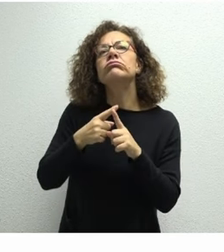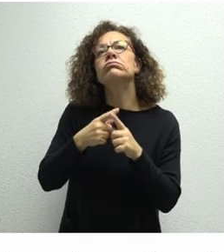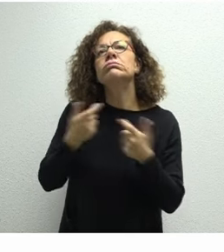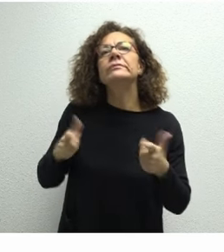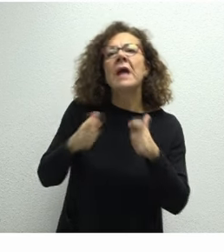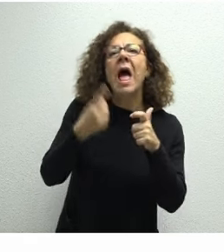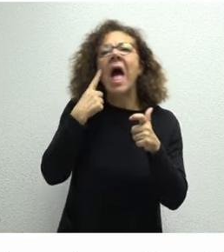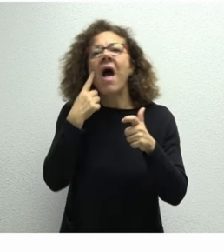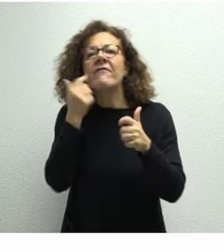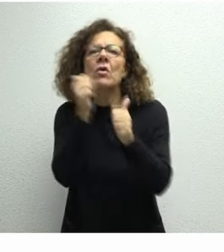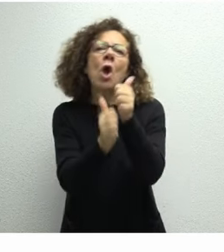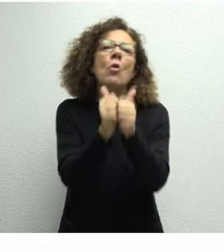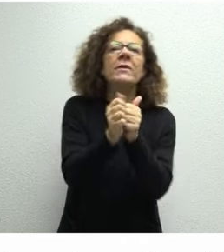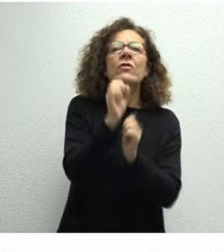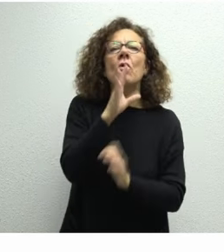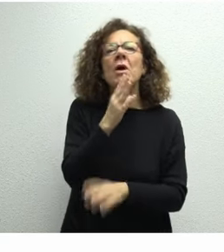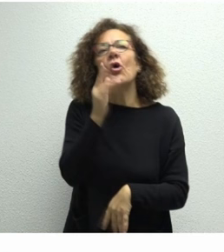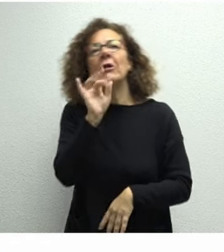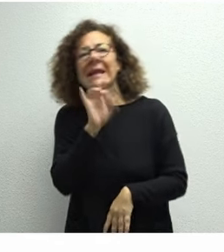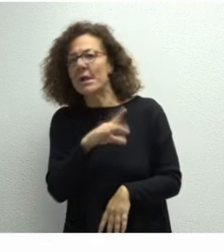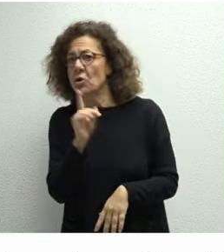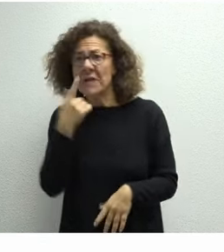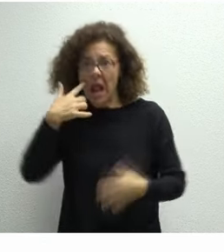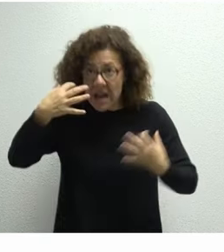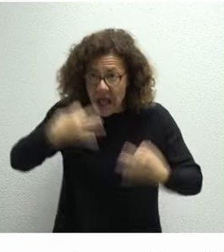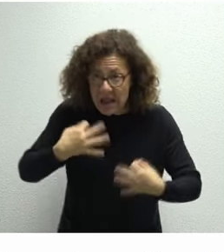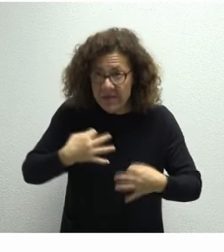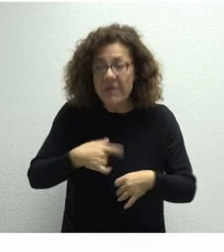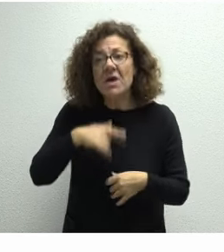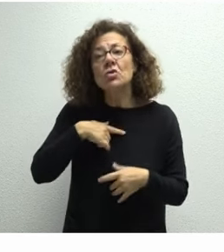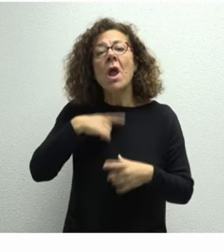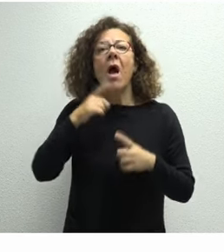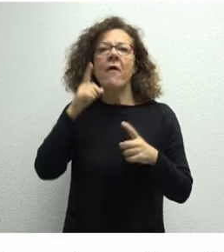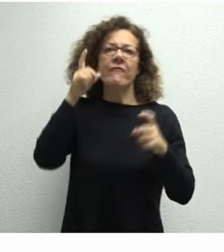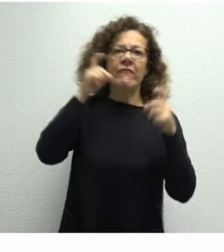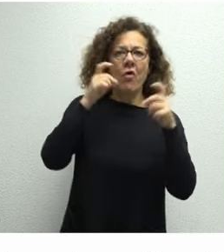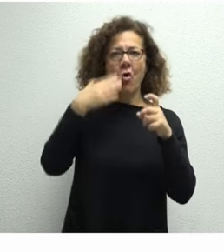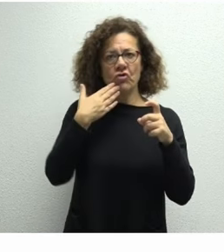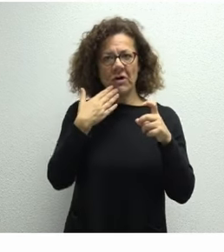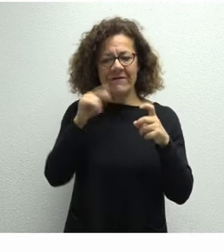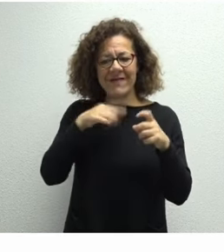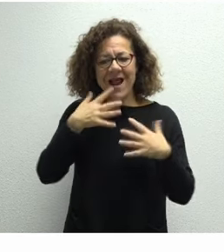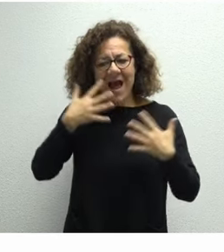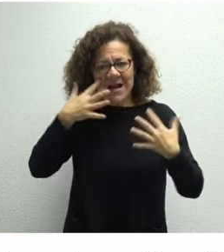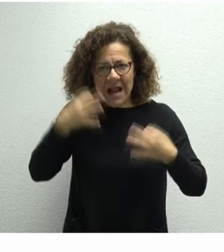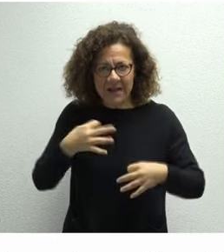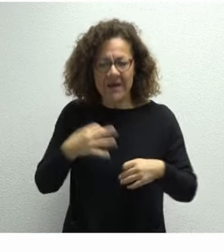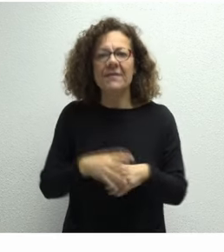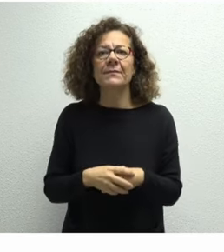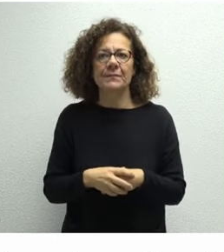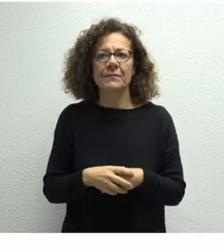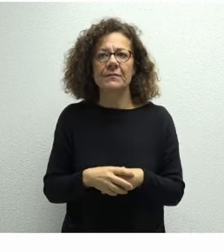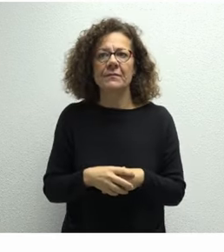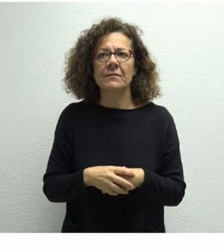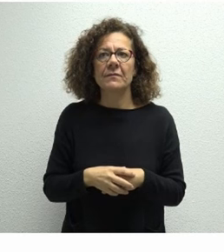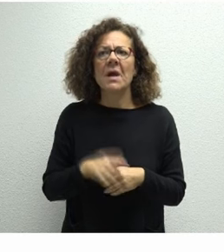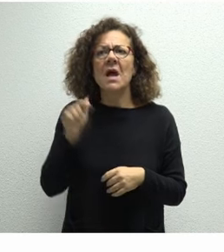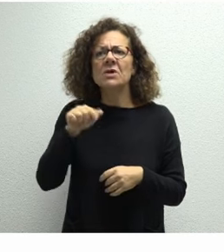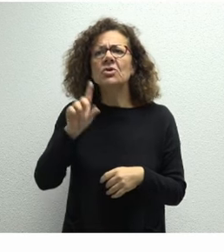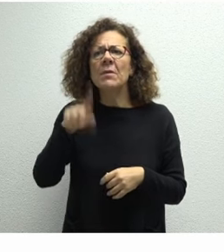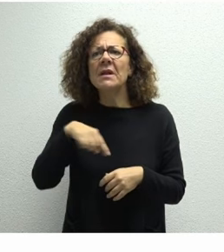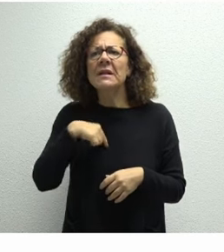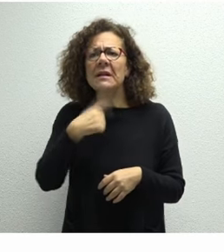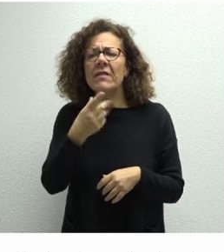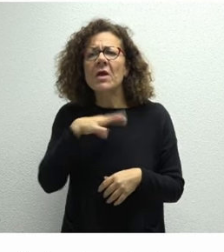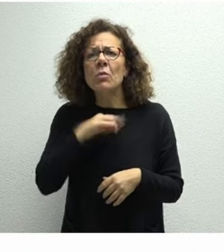quién lo hace mejor ni peor es la realidad no es una fotografía de la realidad de lo que sucede no yo eso puedo avanzar Pero